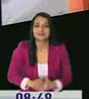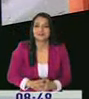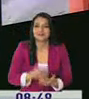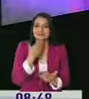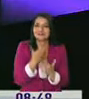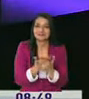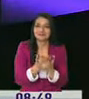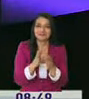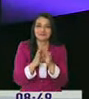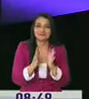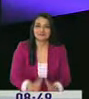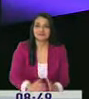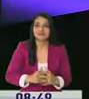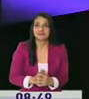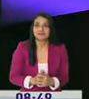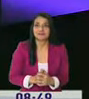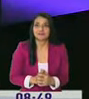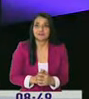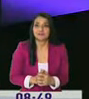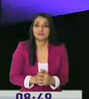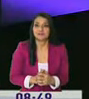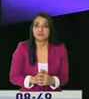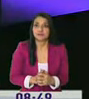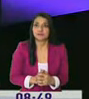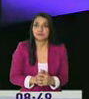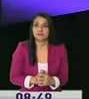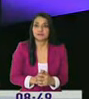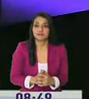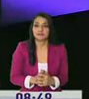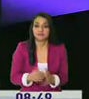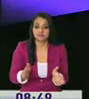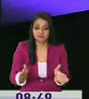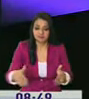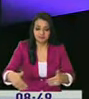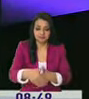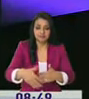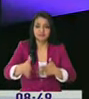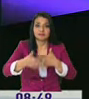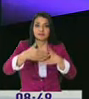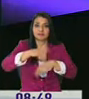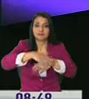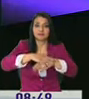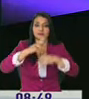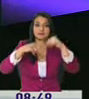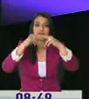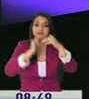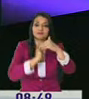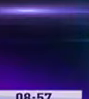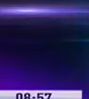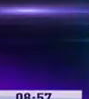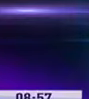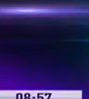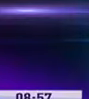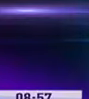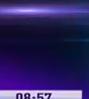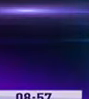Sofía Vintimilla. Didáctica, ¿no? Didáctica. Ahí están los cierres, todo esto por la construcción del Metro de Quito, por favor.